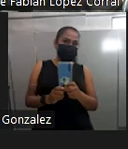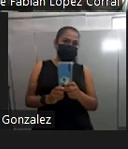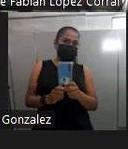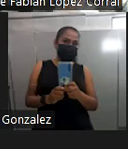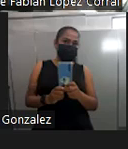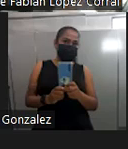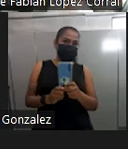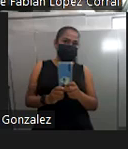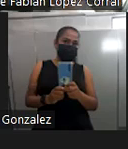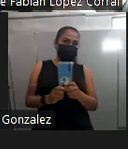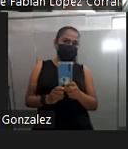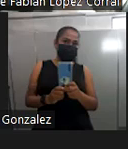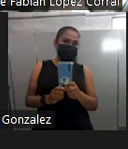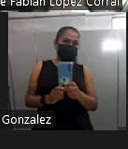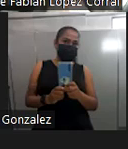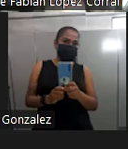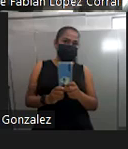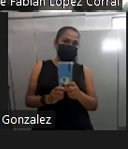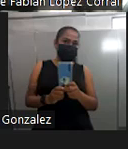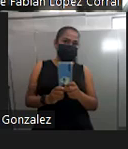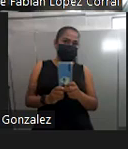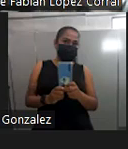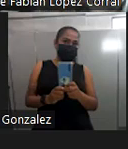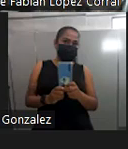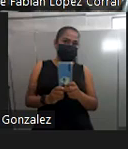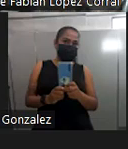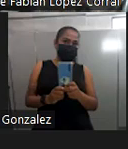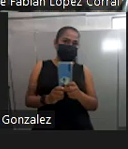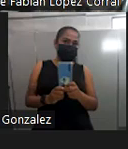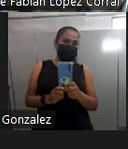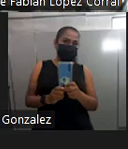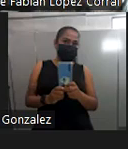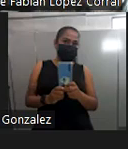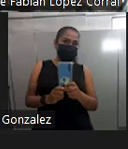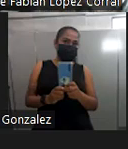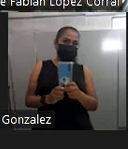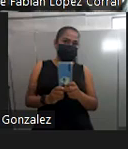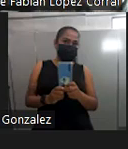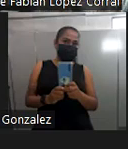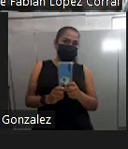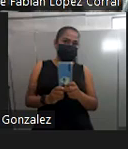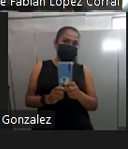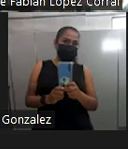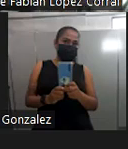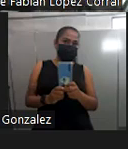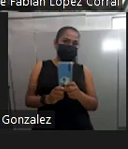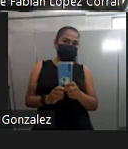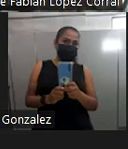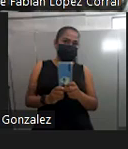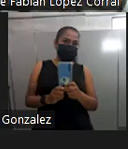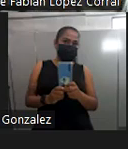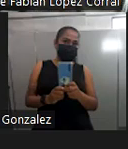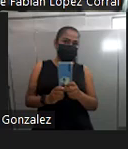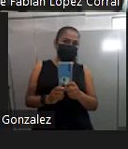No ahora nos vamos a un tema que lo que lo checamos desde primaria y que incluso